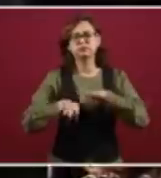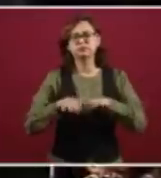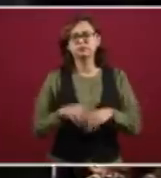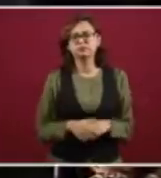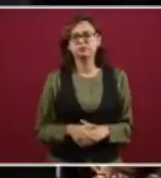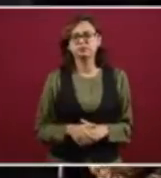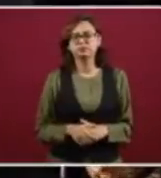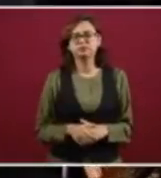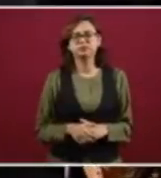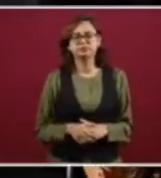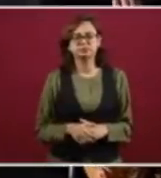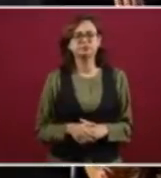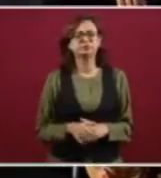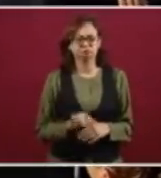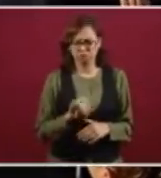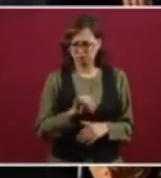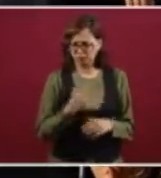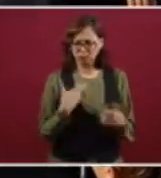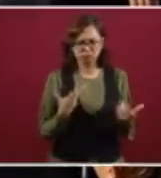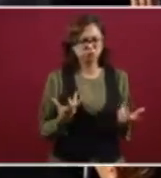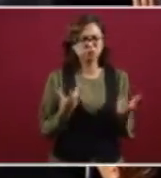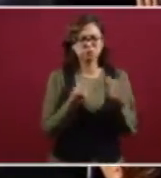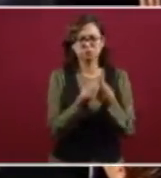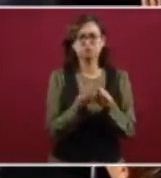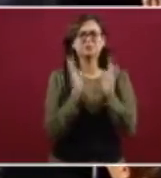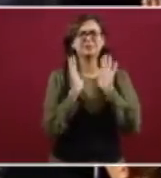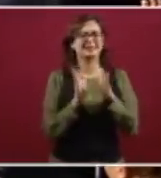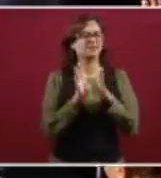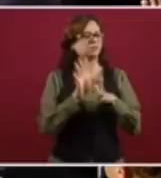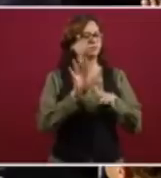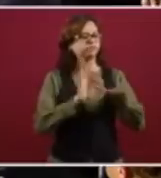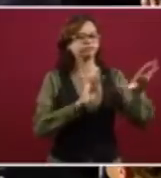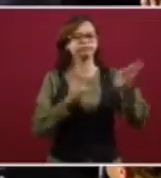de manera conjunta, ya se integró un equipo